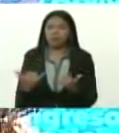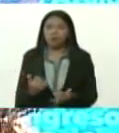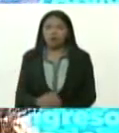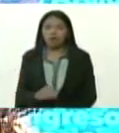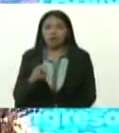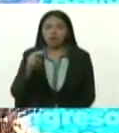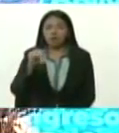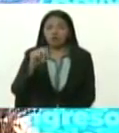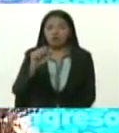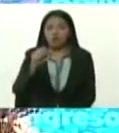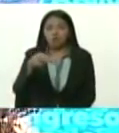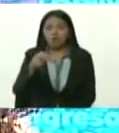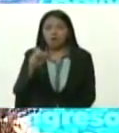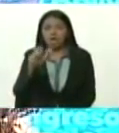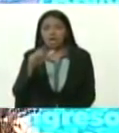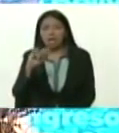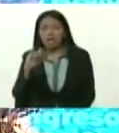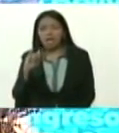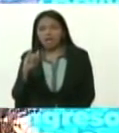Noelí.